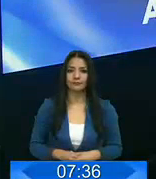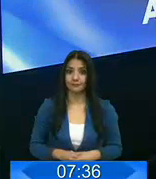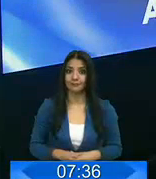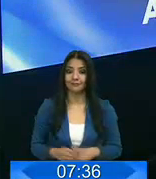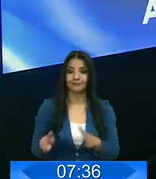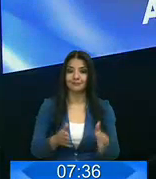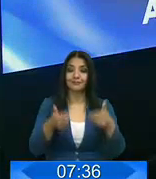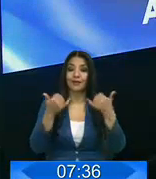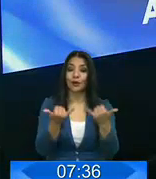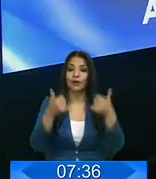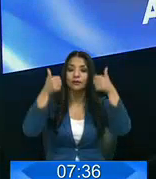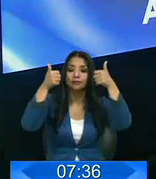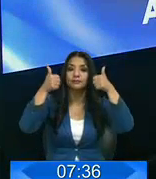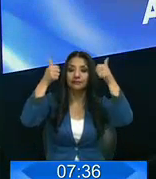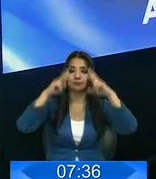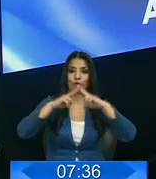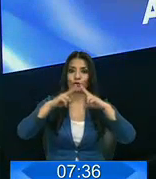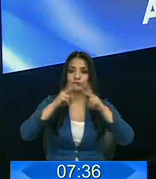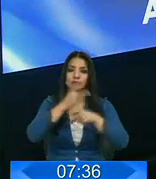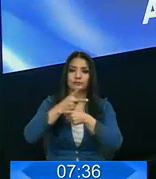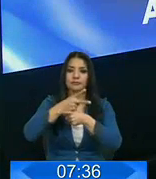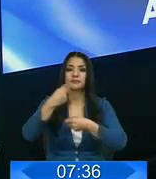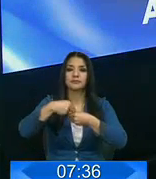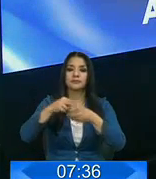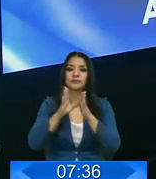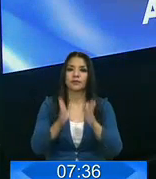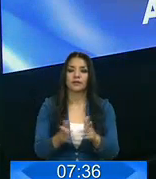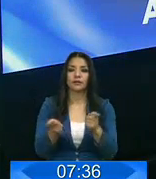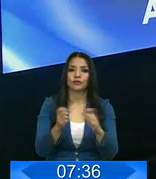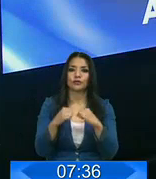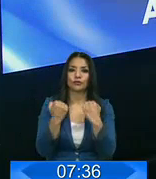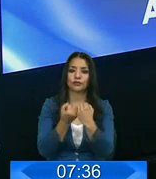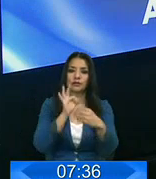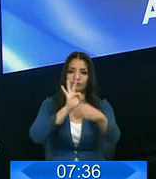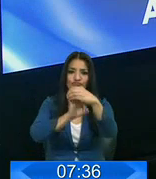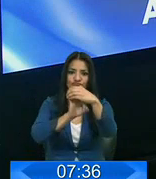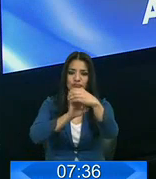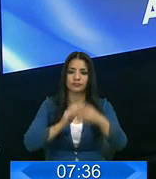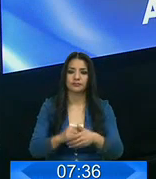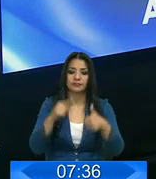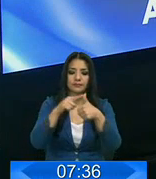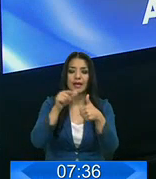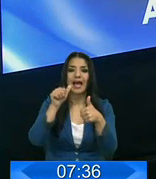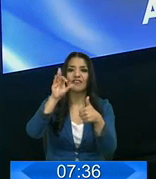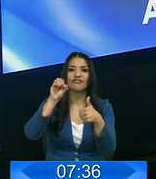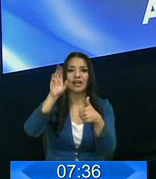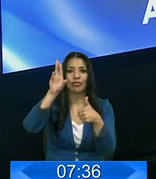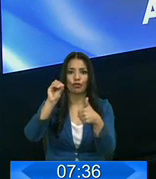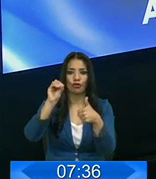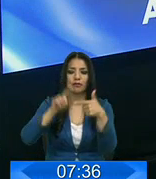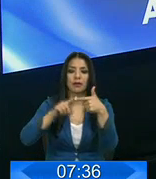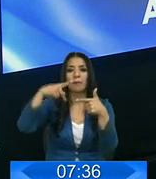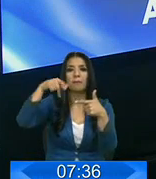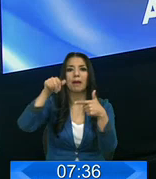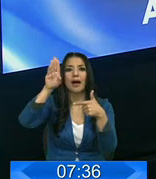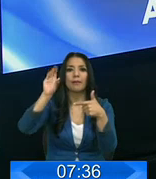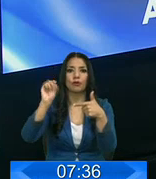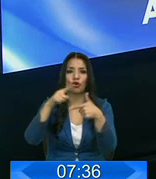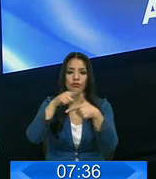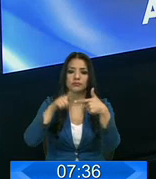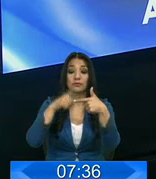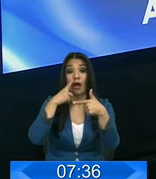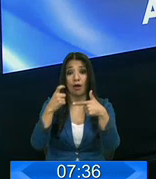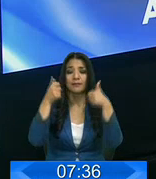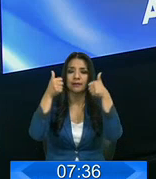Vamos a conocer ahora a los candidatos al Consejo de Participación Ciudadana y Control Social. Alfredo Alvear y Pablo Ponce son esos candidatos